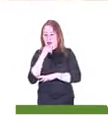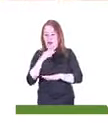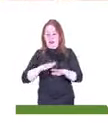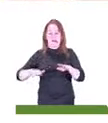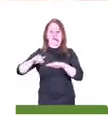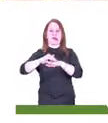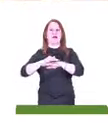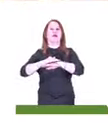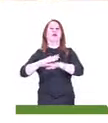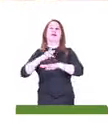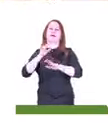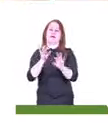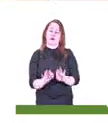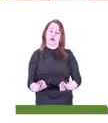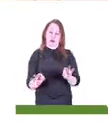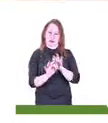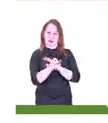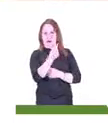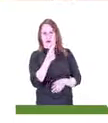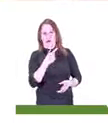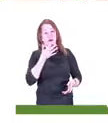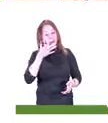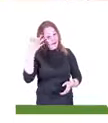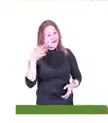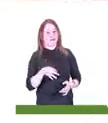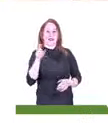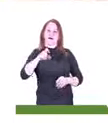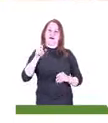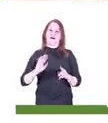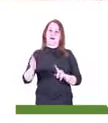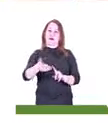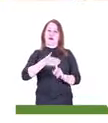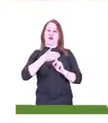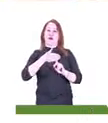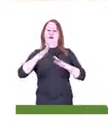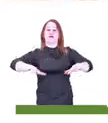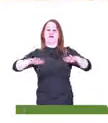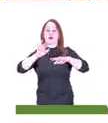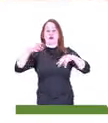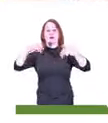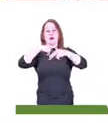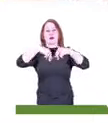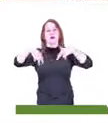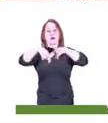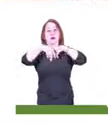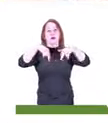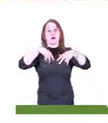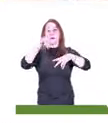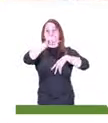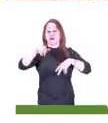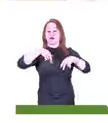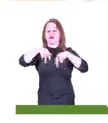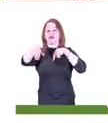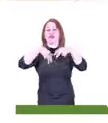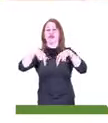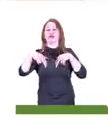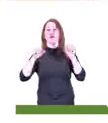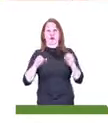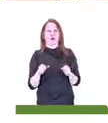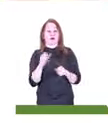tan importante, porque de verdad necesitamos proteger el espacio público de los peatones, en donde absolutamente todas las personas, una persona